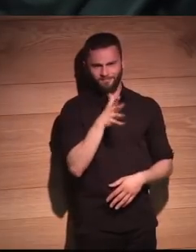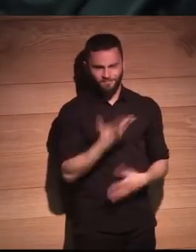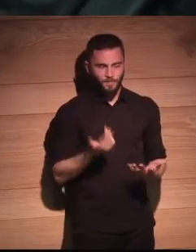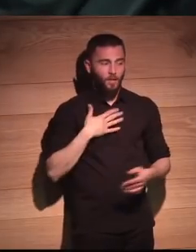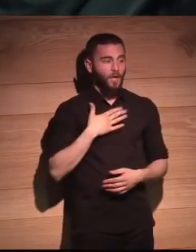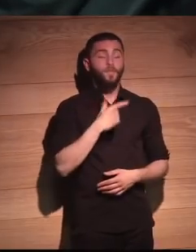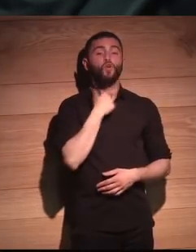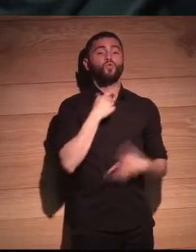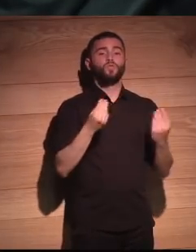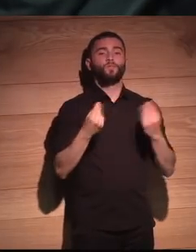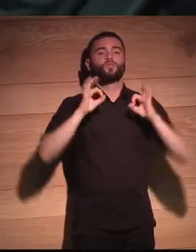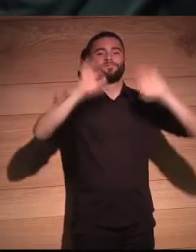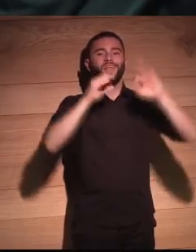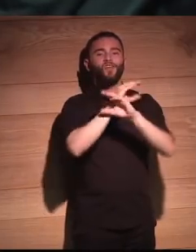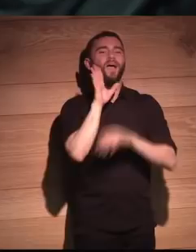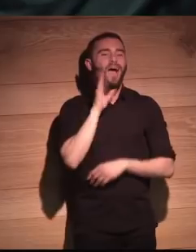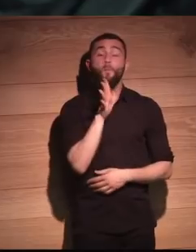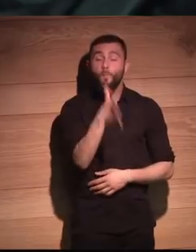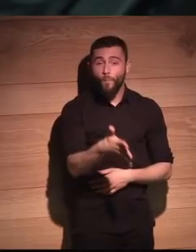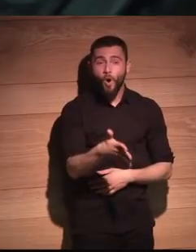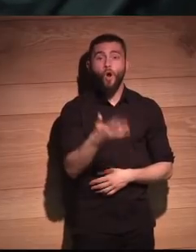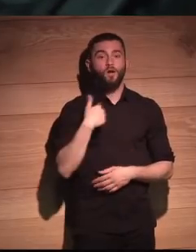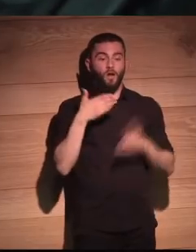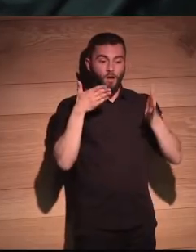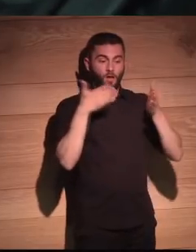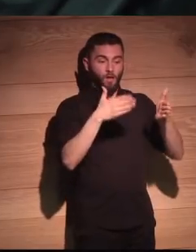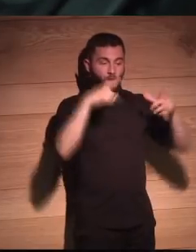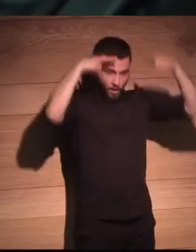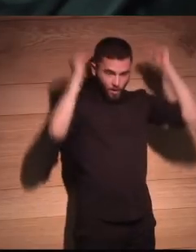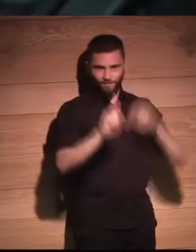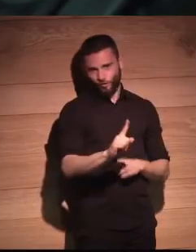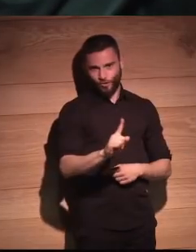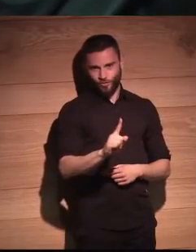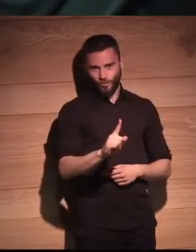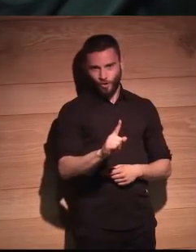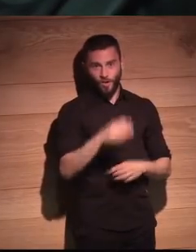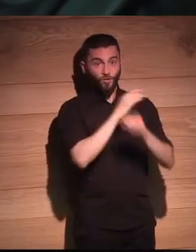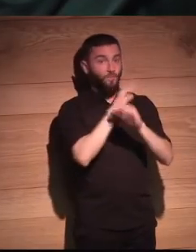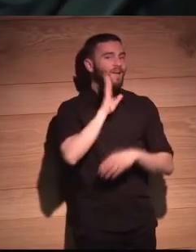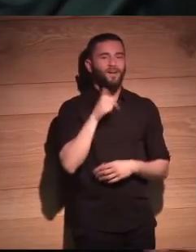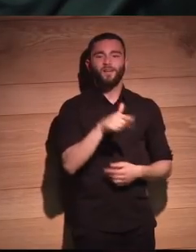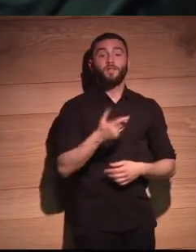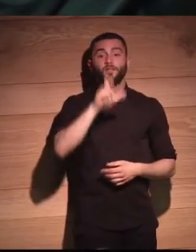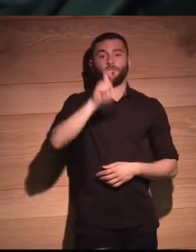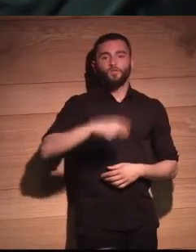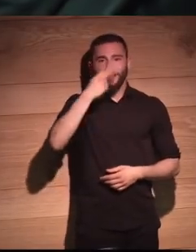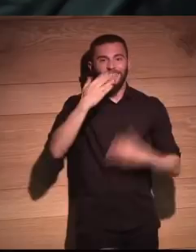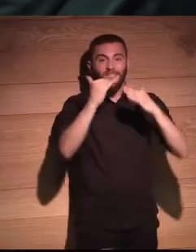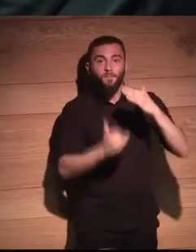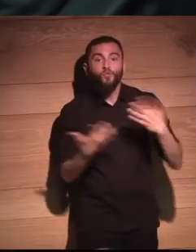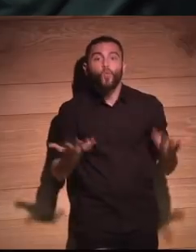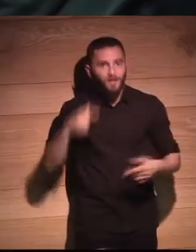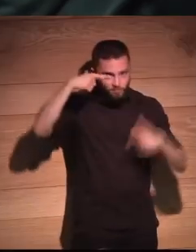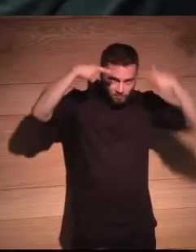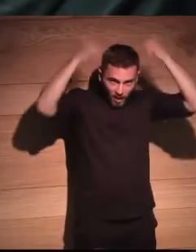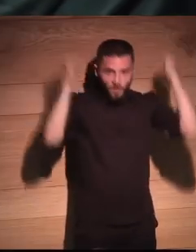Y me gusta mucho especialmente ese cómic porque no se centra tanto en Batman. En ese cómic el personaje menos interesante es Batman.